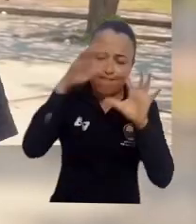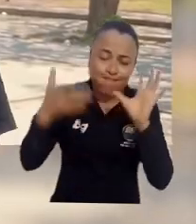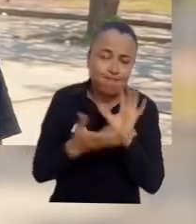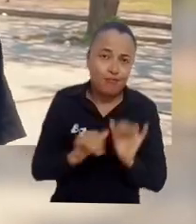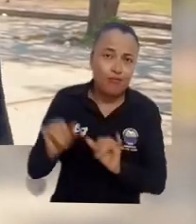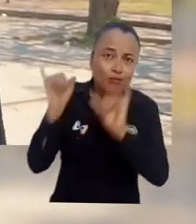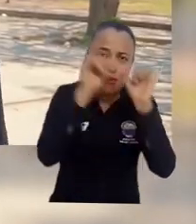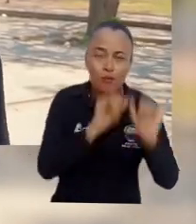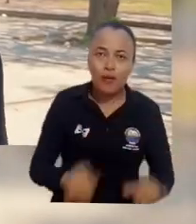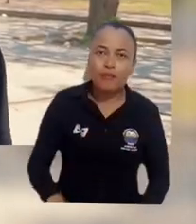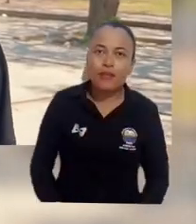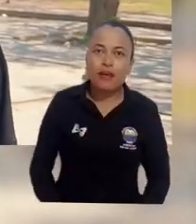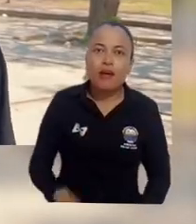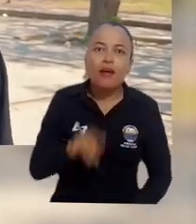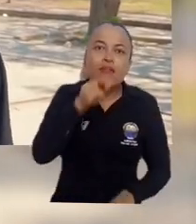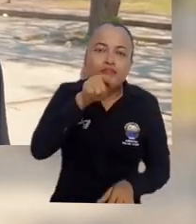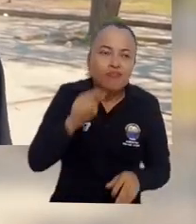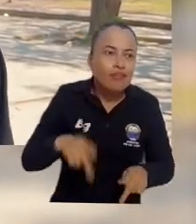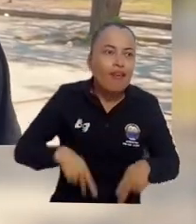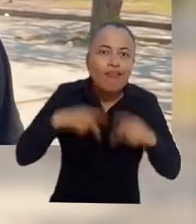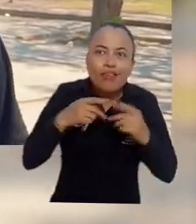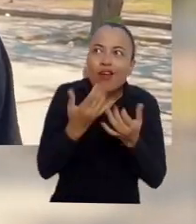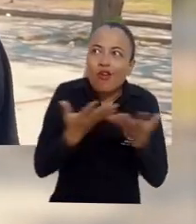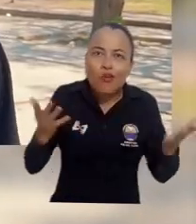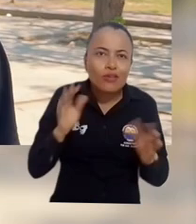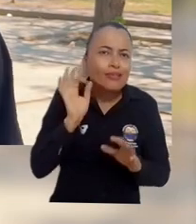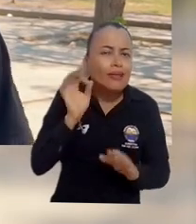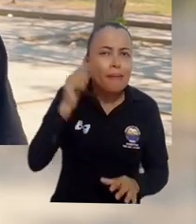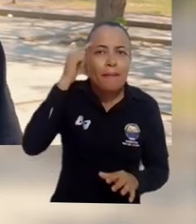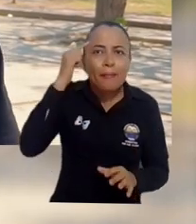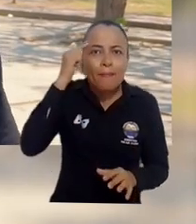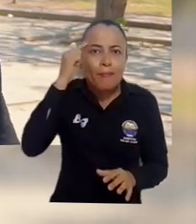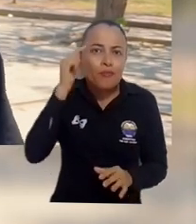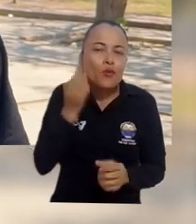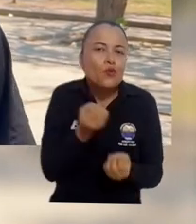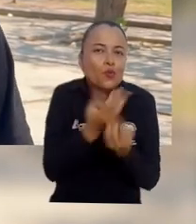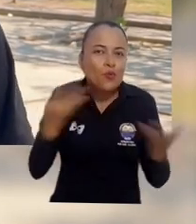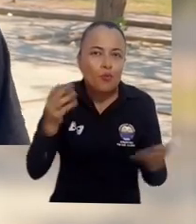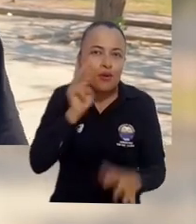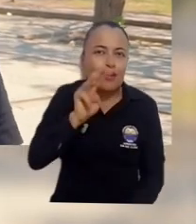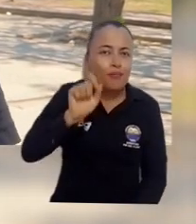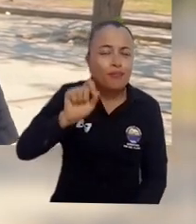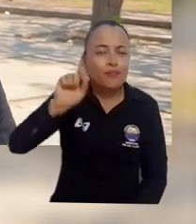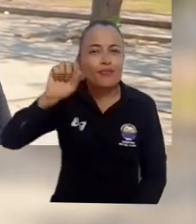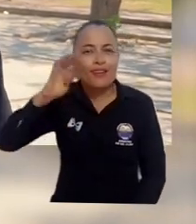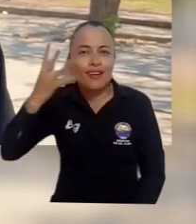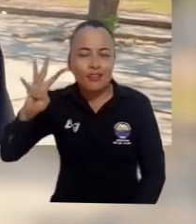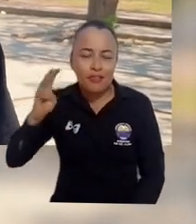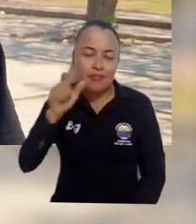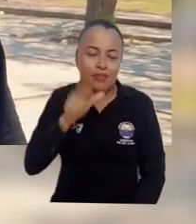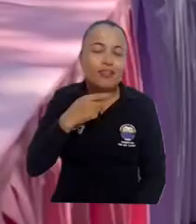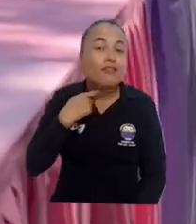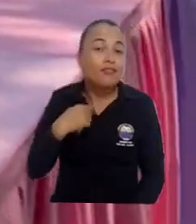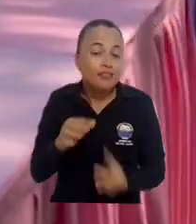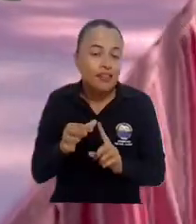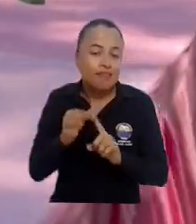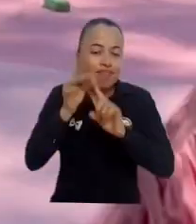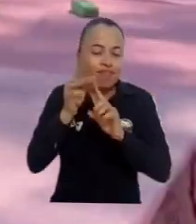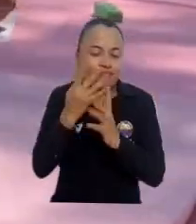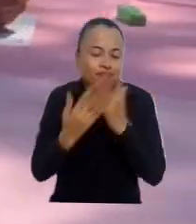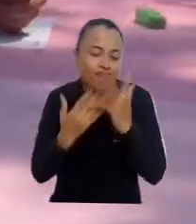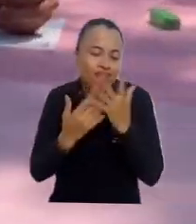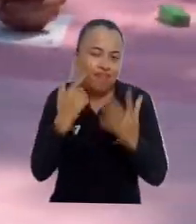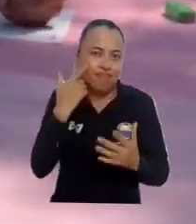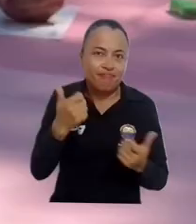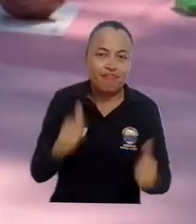Para cualquier círculo que nosotros tengamos, si hacemos esa relación, siempre nos va el número pi, siempre va esa constante. Entonces es un número especial para los que nos gusta la matemática.